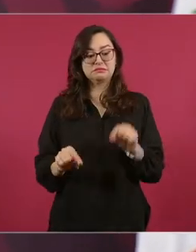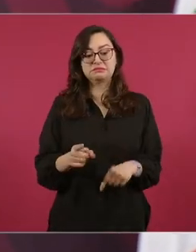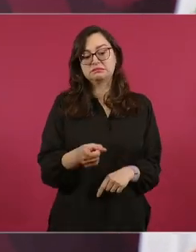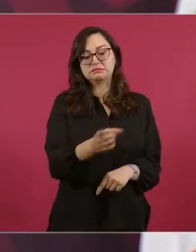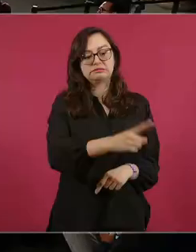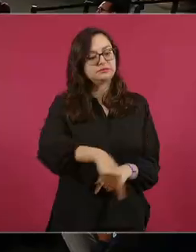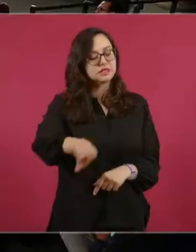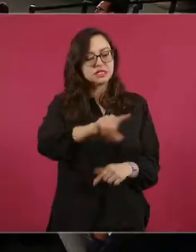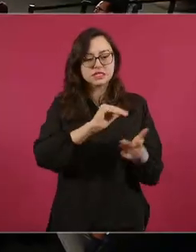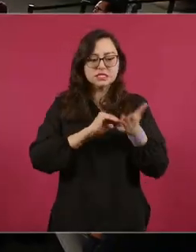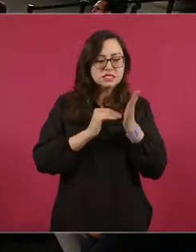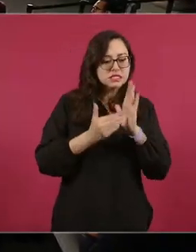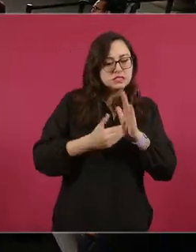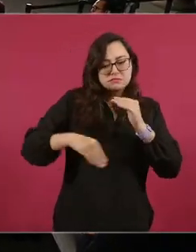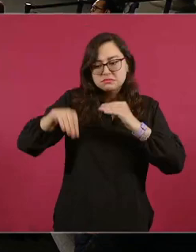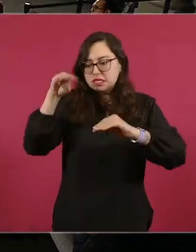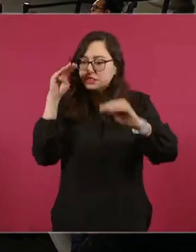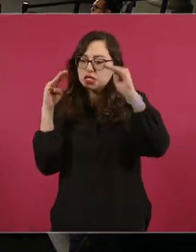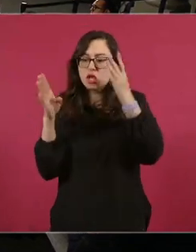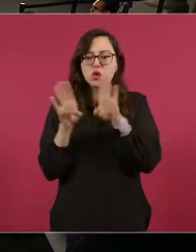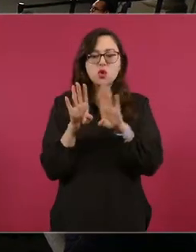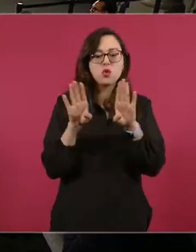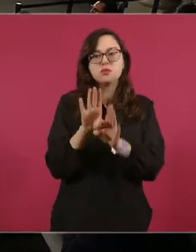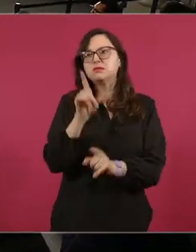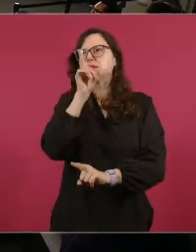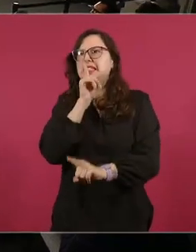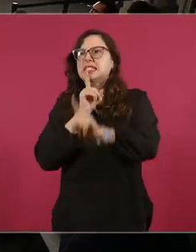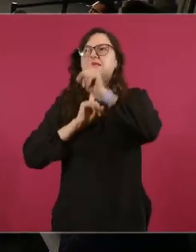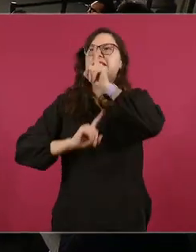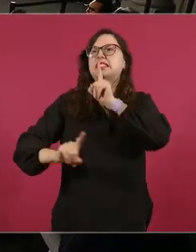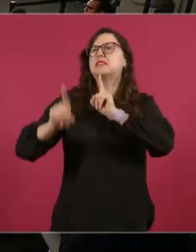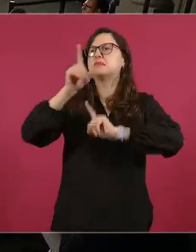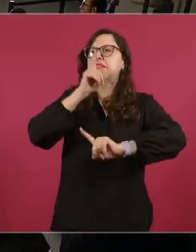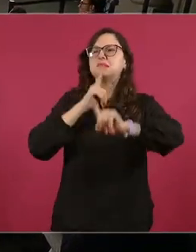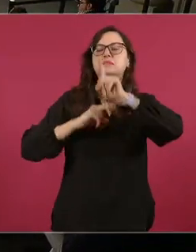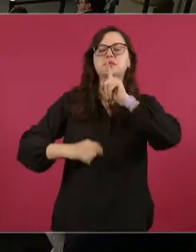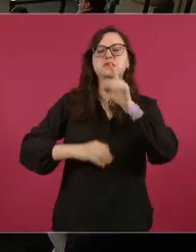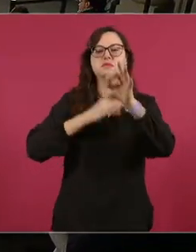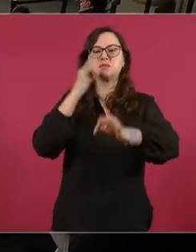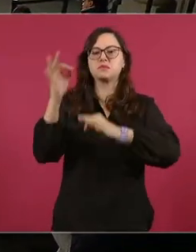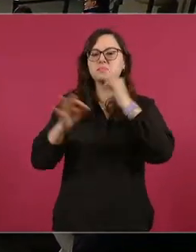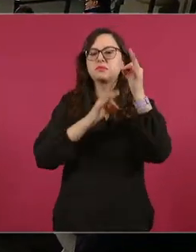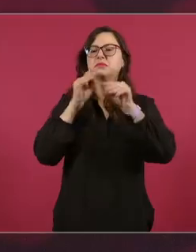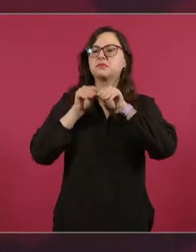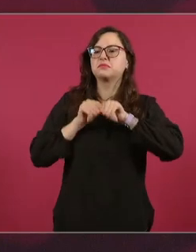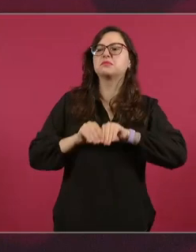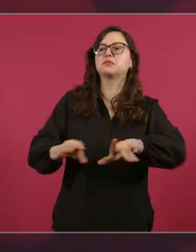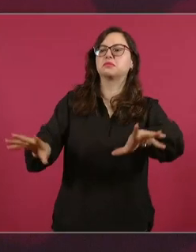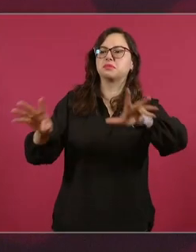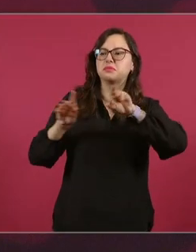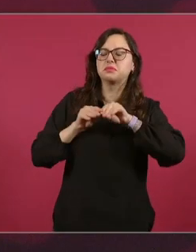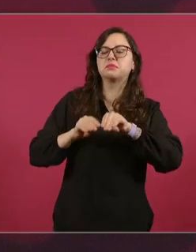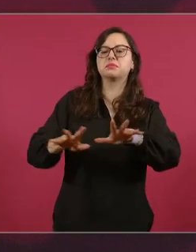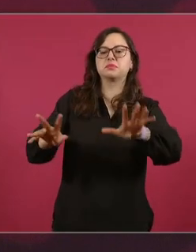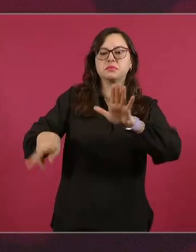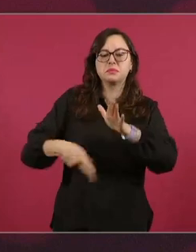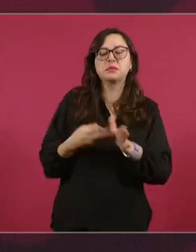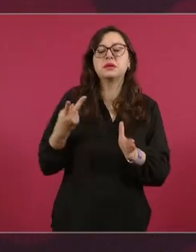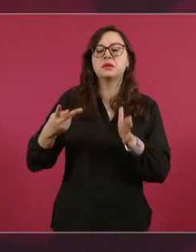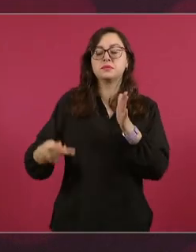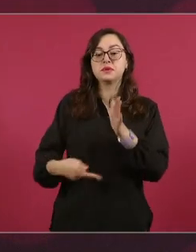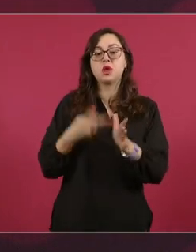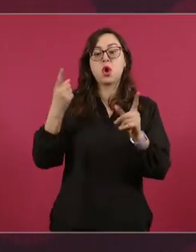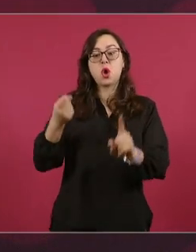esa estrategia de difundir calumnias con